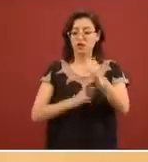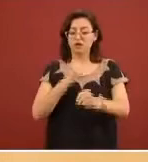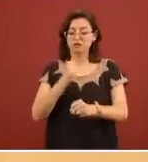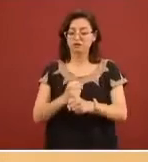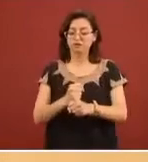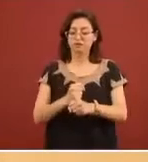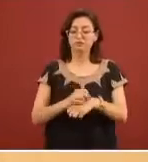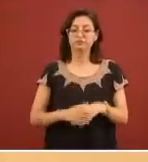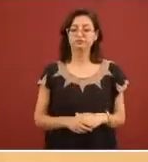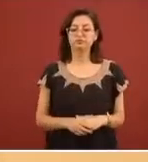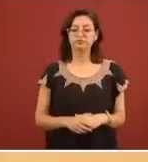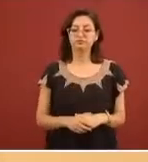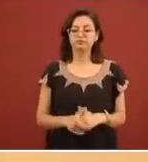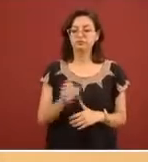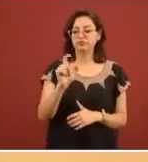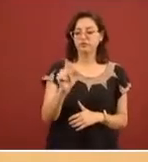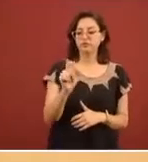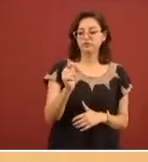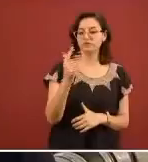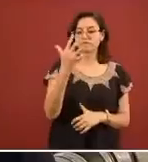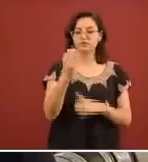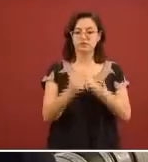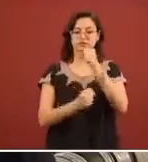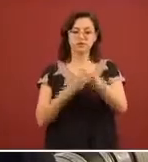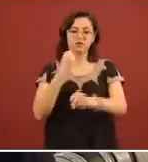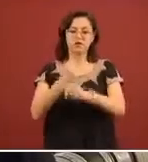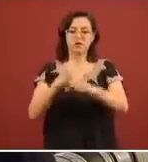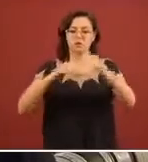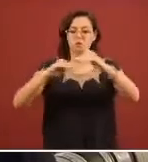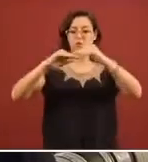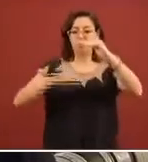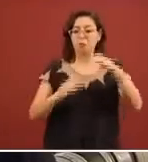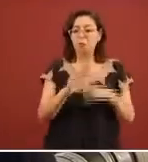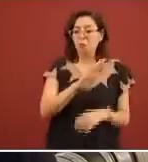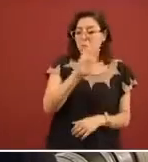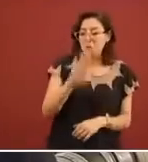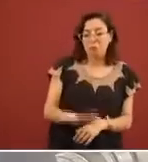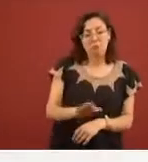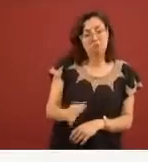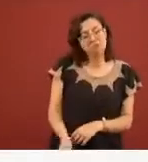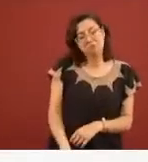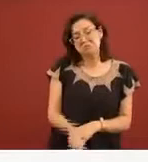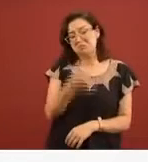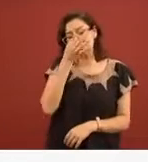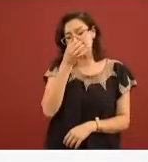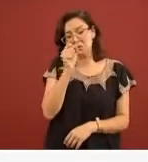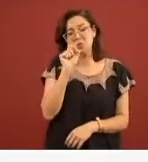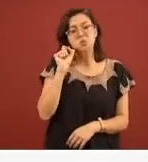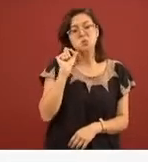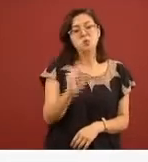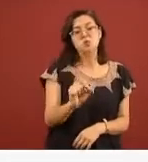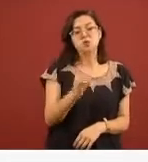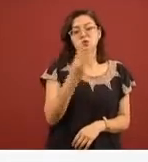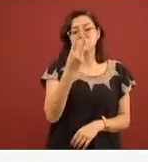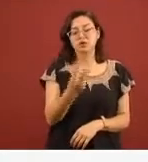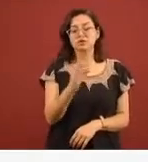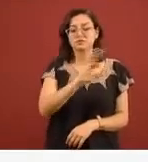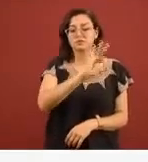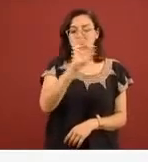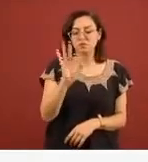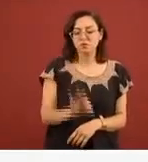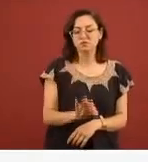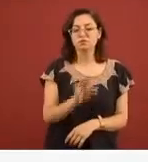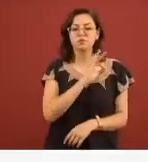comentado. Menores de 25 años, la tasa de letalidad es la más baja, 0.3. De hecho,